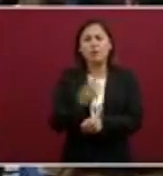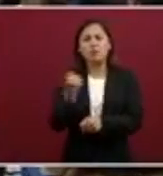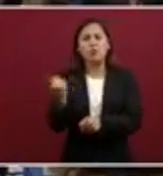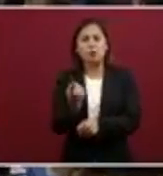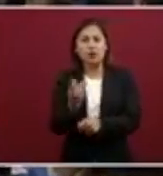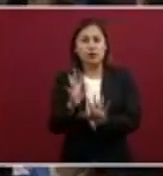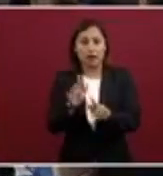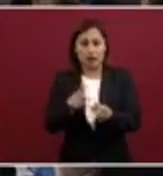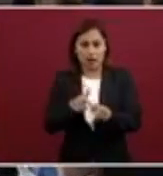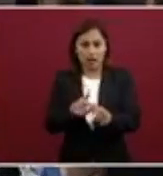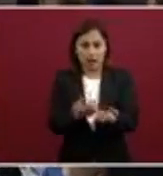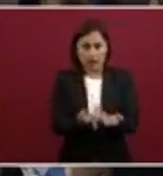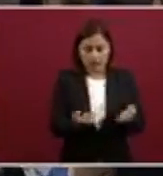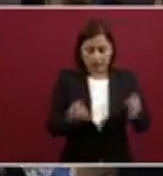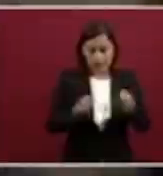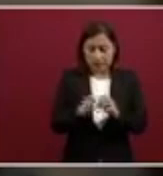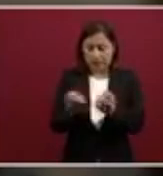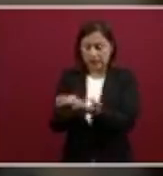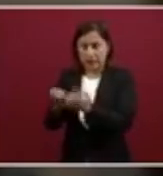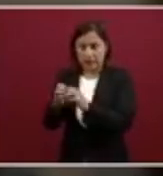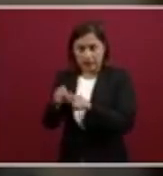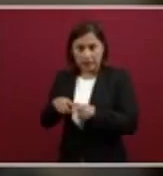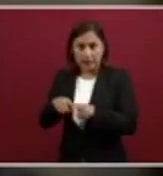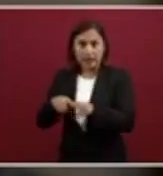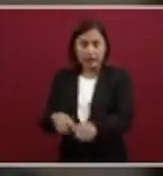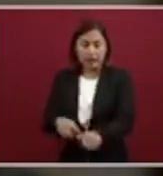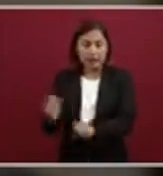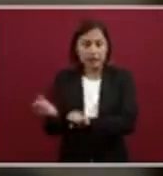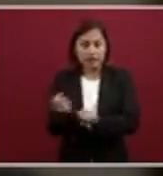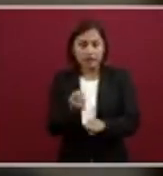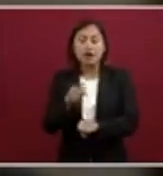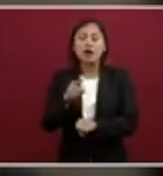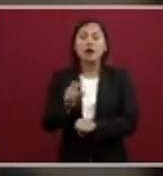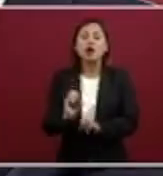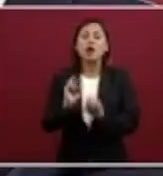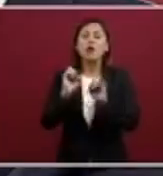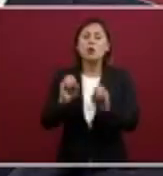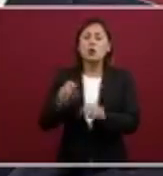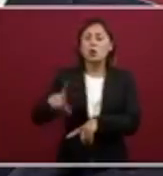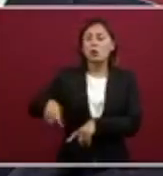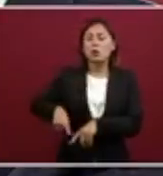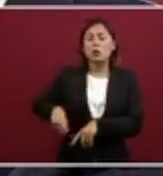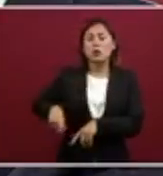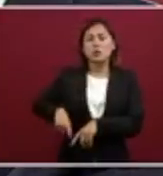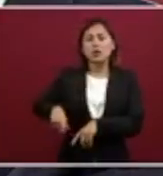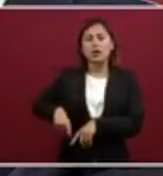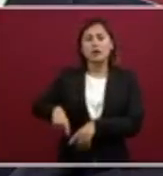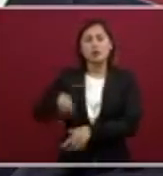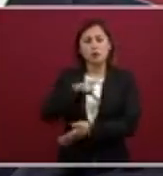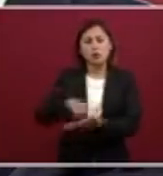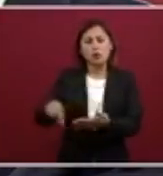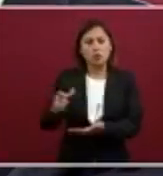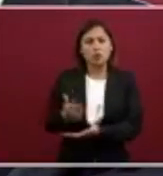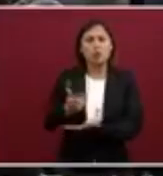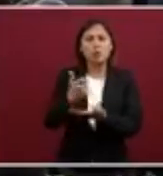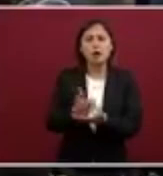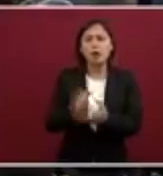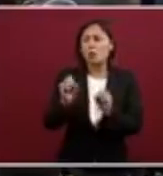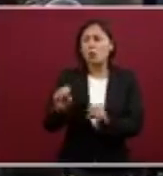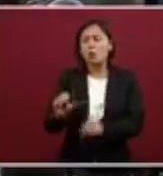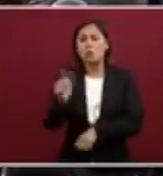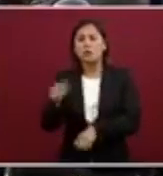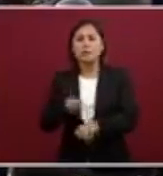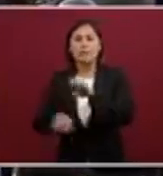solamente intervendría el gobierno federal o también participaría el sector privado. Esta primera pregunta, si me